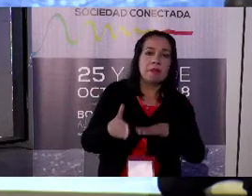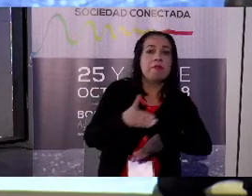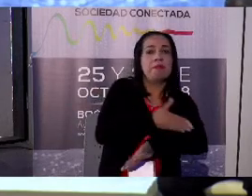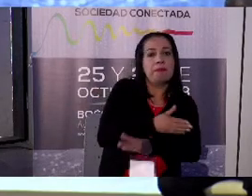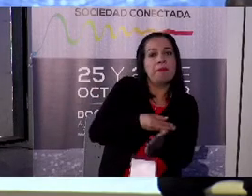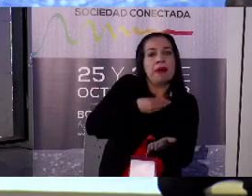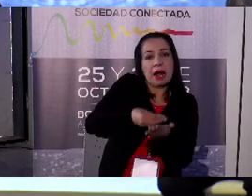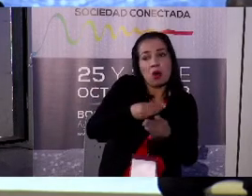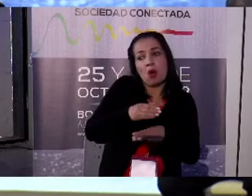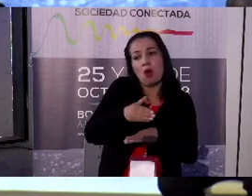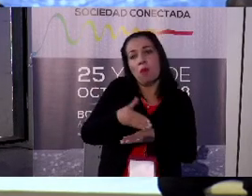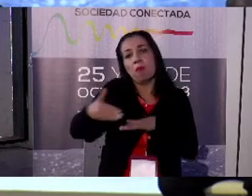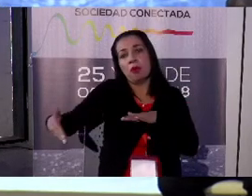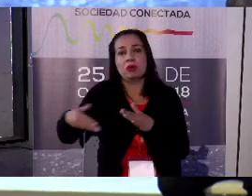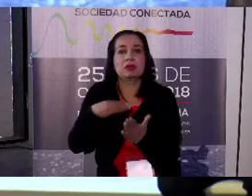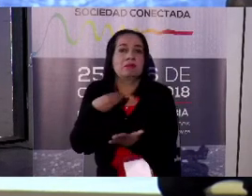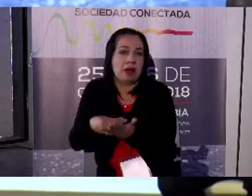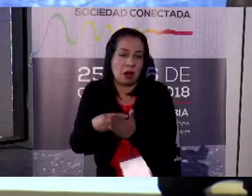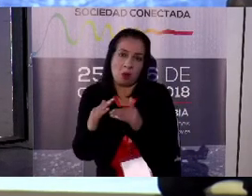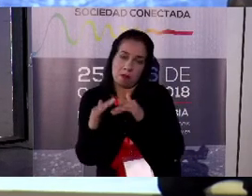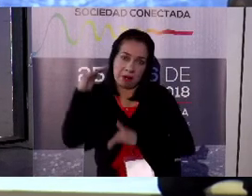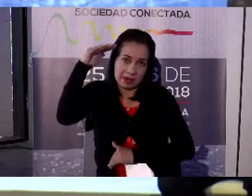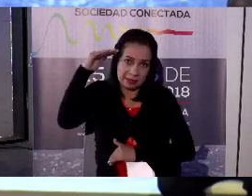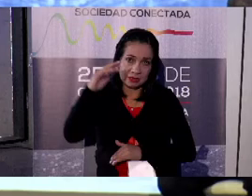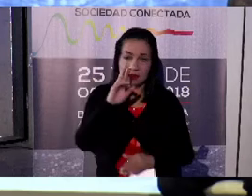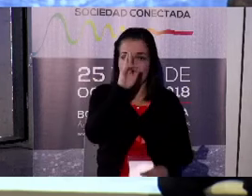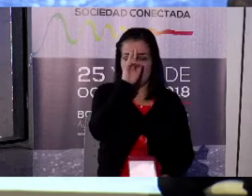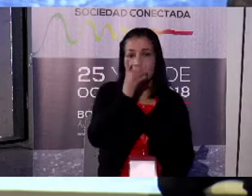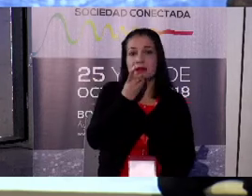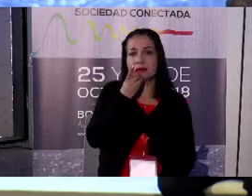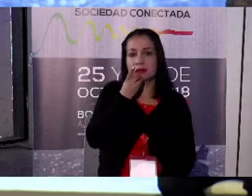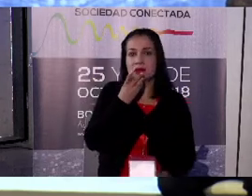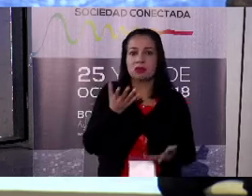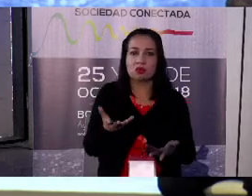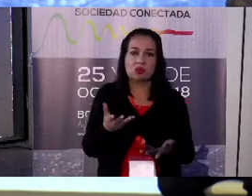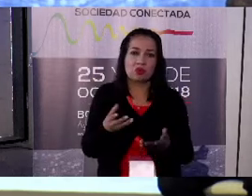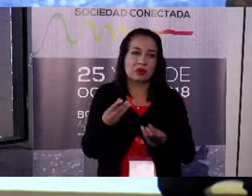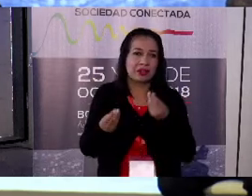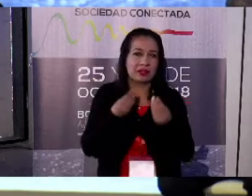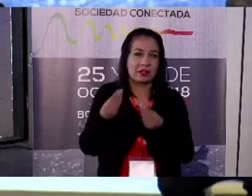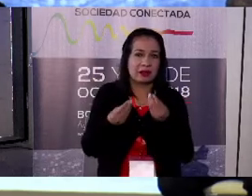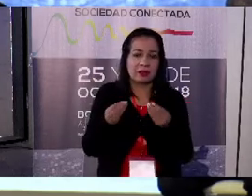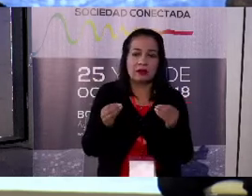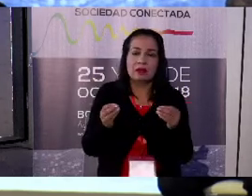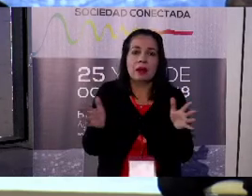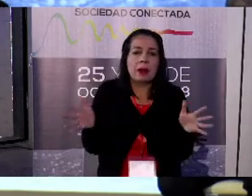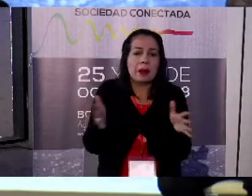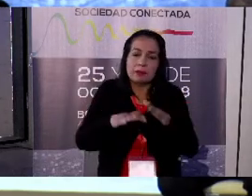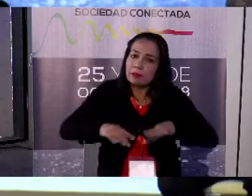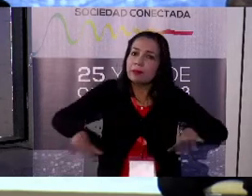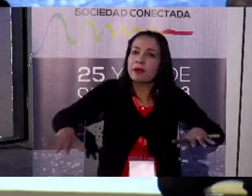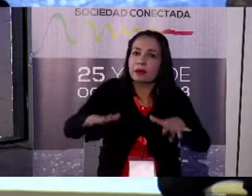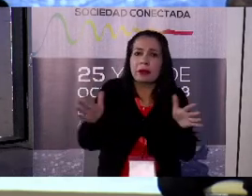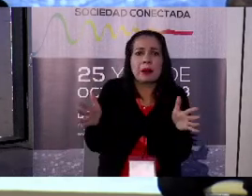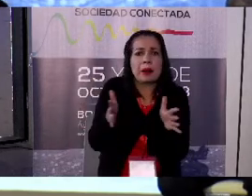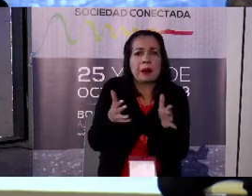países que en otros en Dominicana es porque estamos atestados en un paisito bien pequeño pero si ustedes ven acá